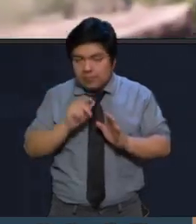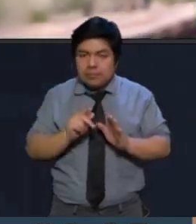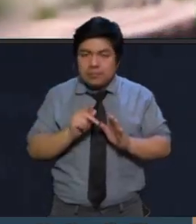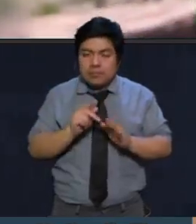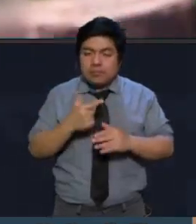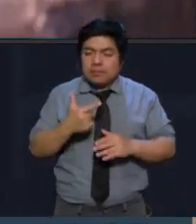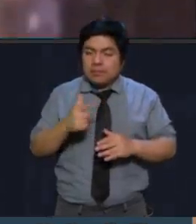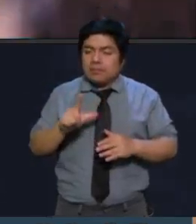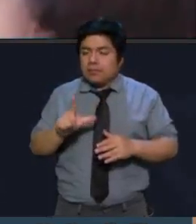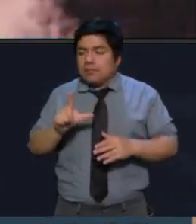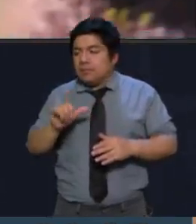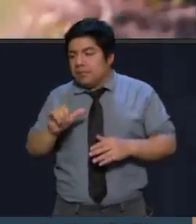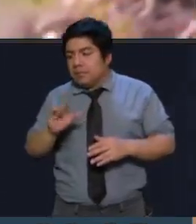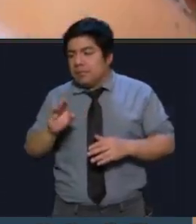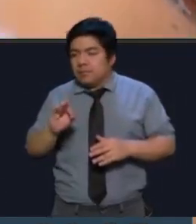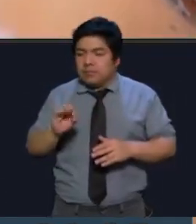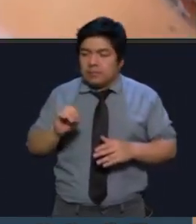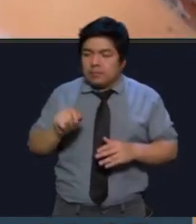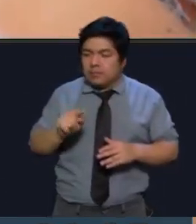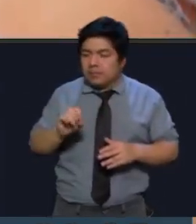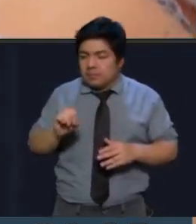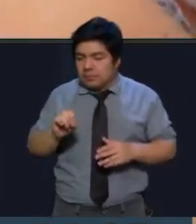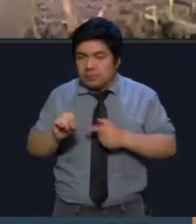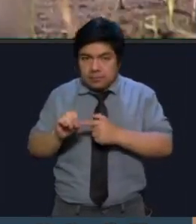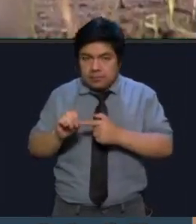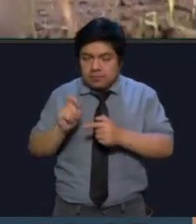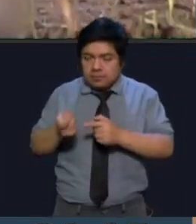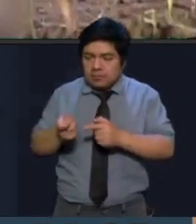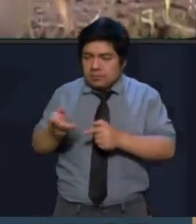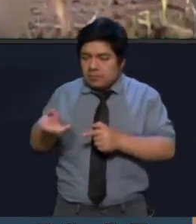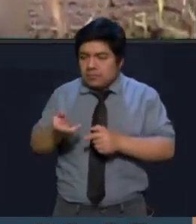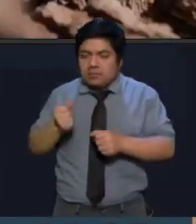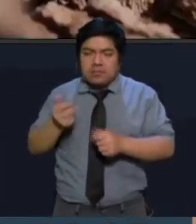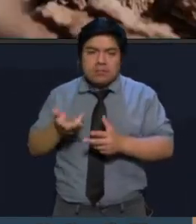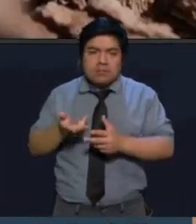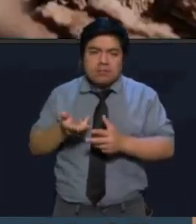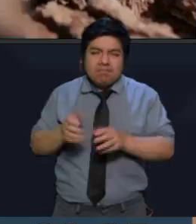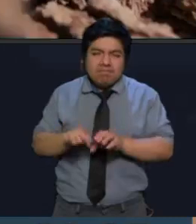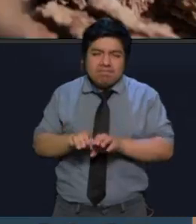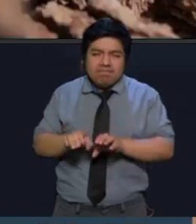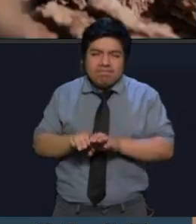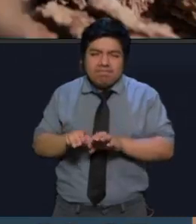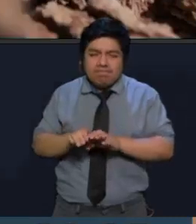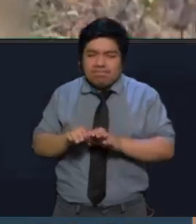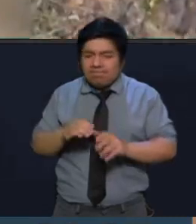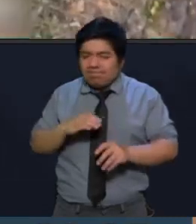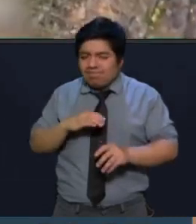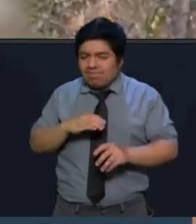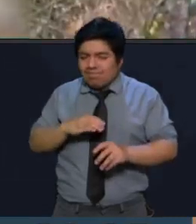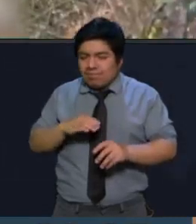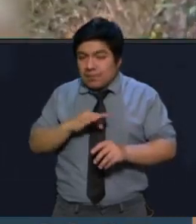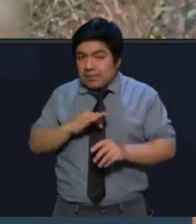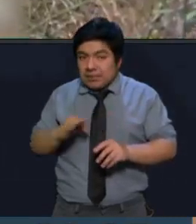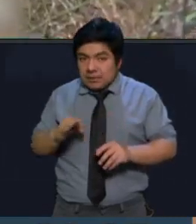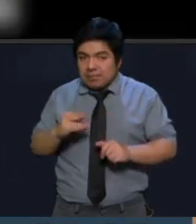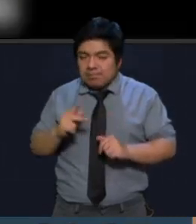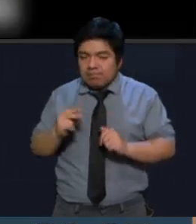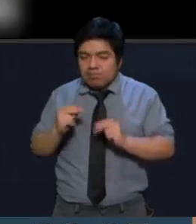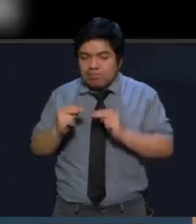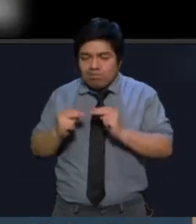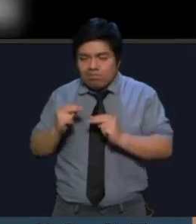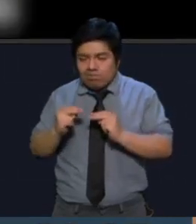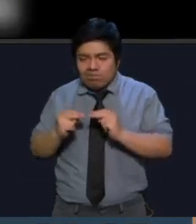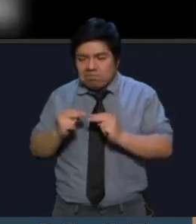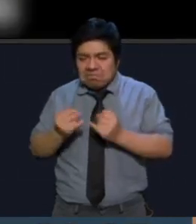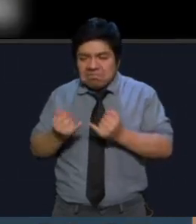Al glifosato se le asignó la potencial carcinogénico, pero está al nivel de la